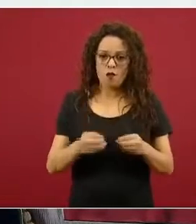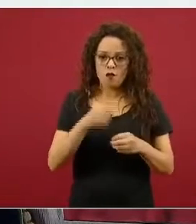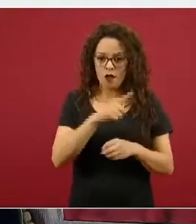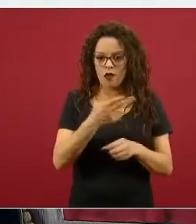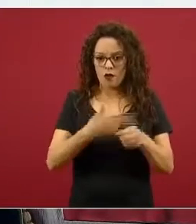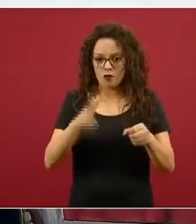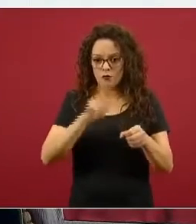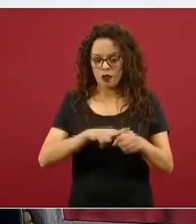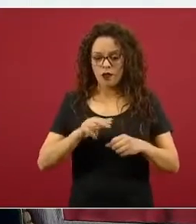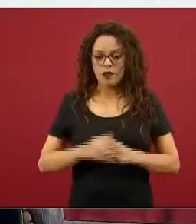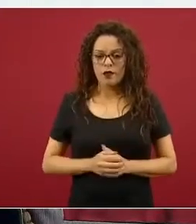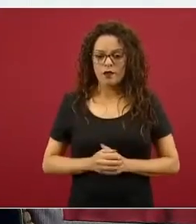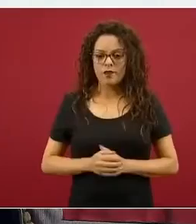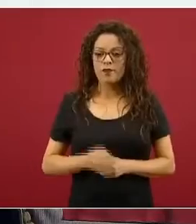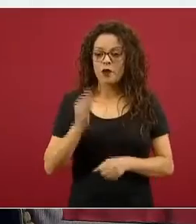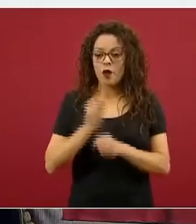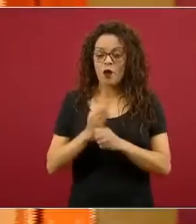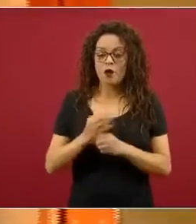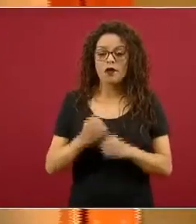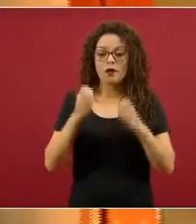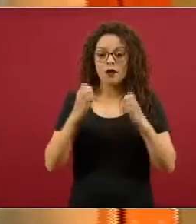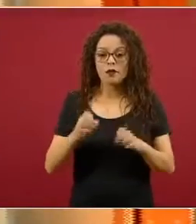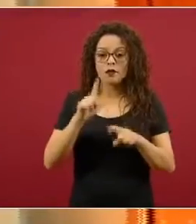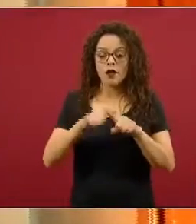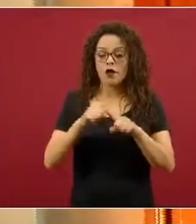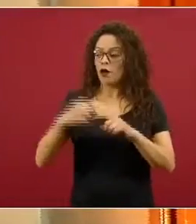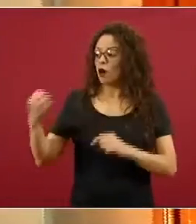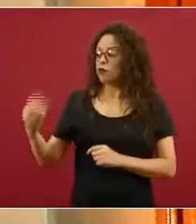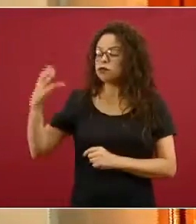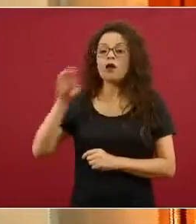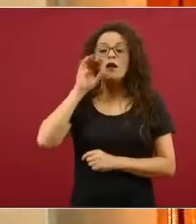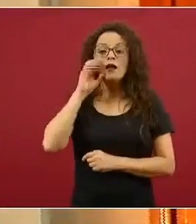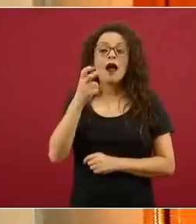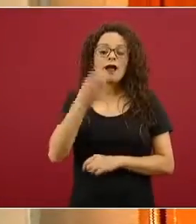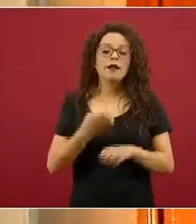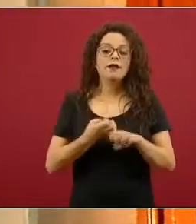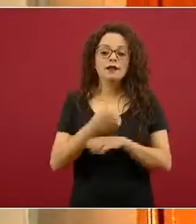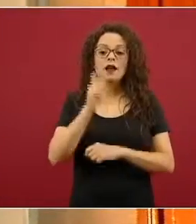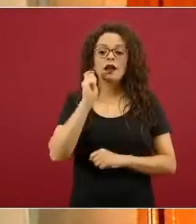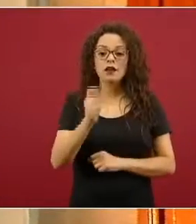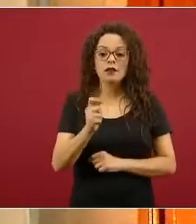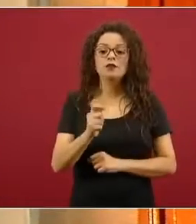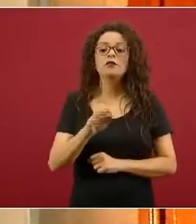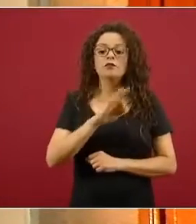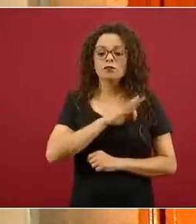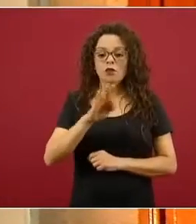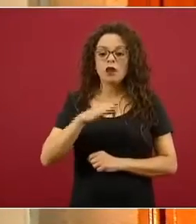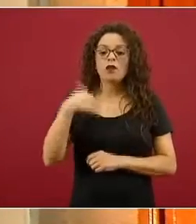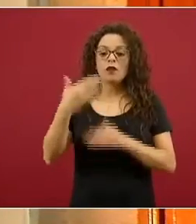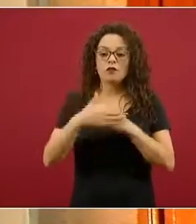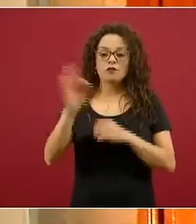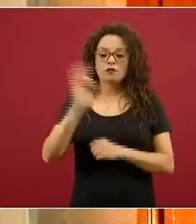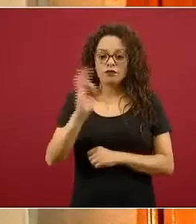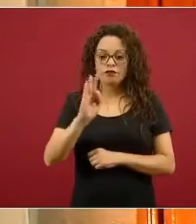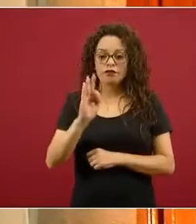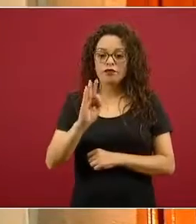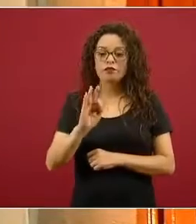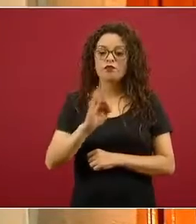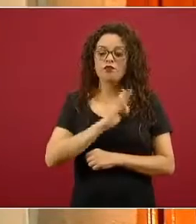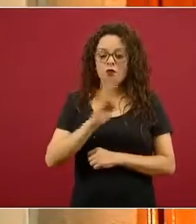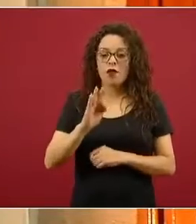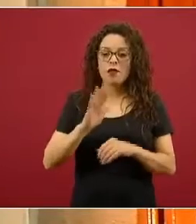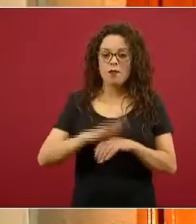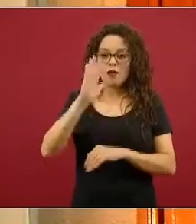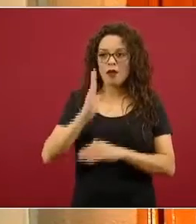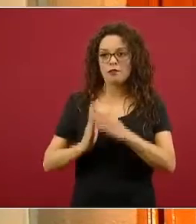ahorita en riesgo naranja, pues también son de los estados que tienen una posibilidad de incrementar su riesgo hacia el